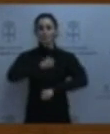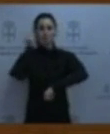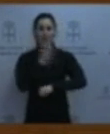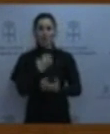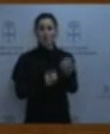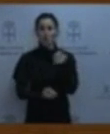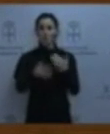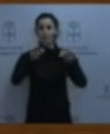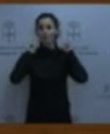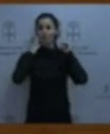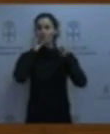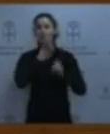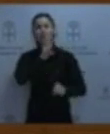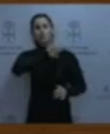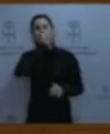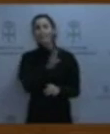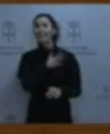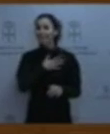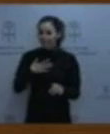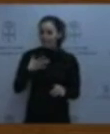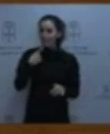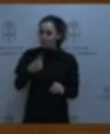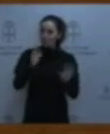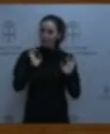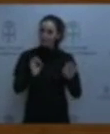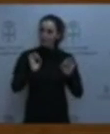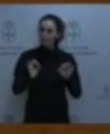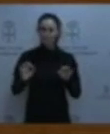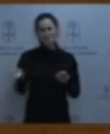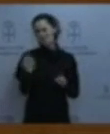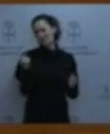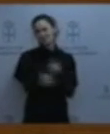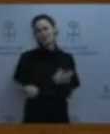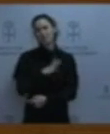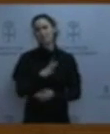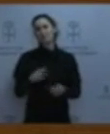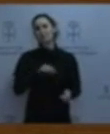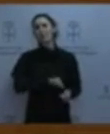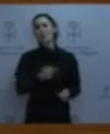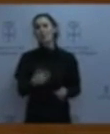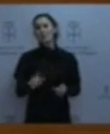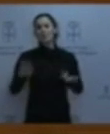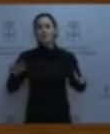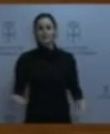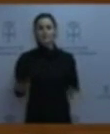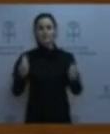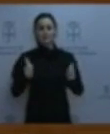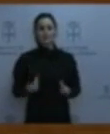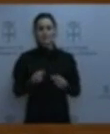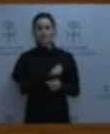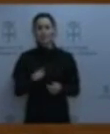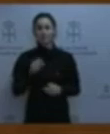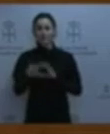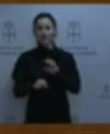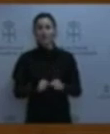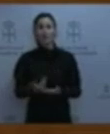alguno frente al desempeño de esos cometidos por parte directa de la Administración pública. Pese a que privatizando servicios no se